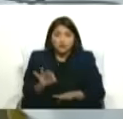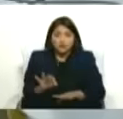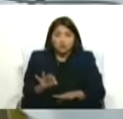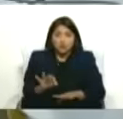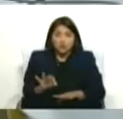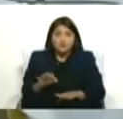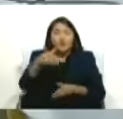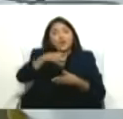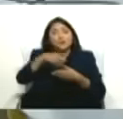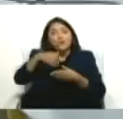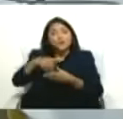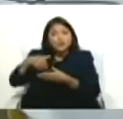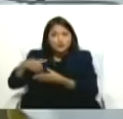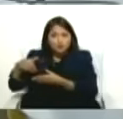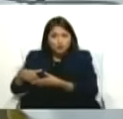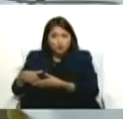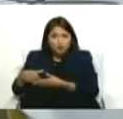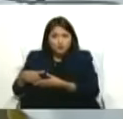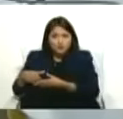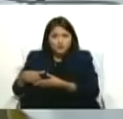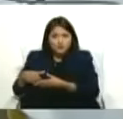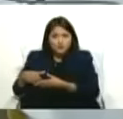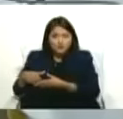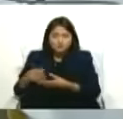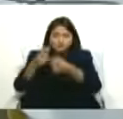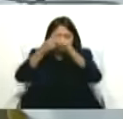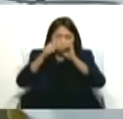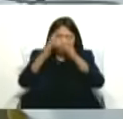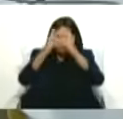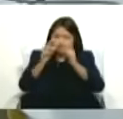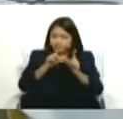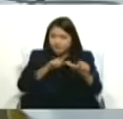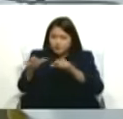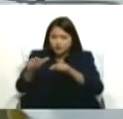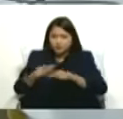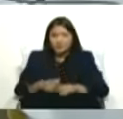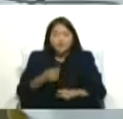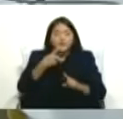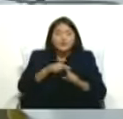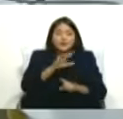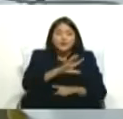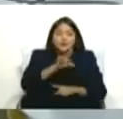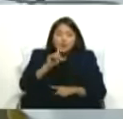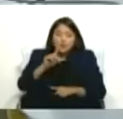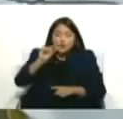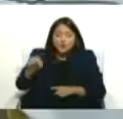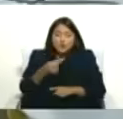99.89% de los votos escrutados y el